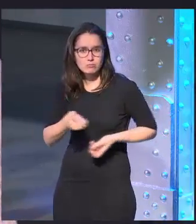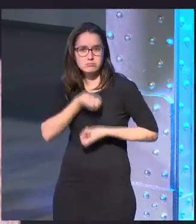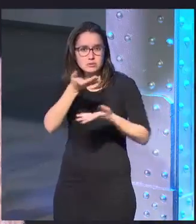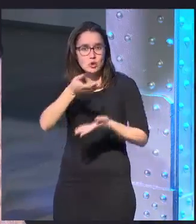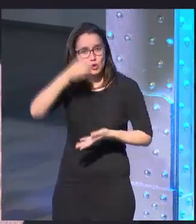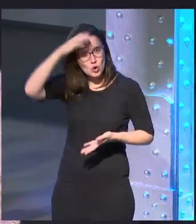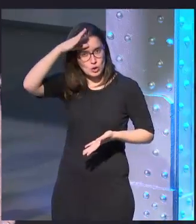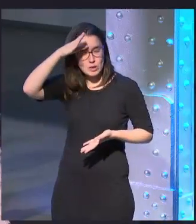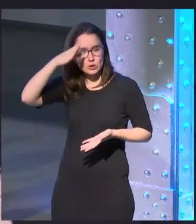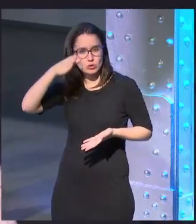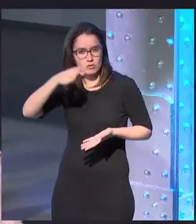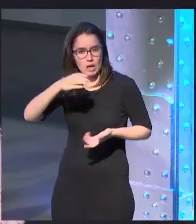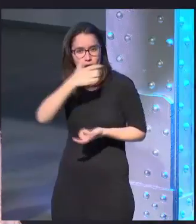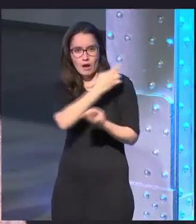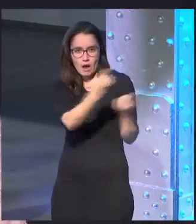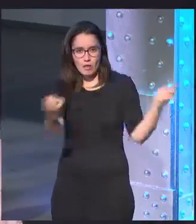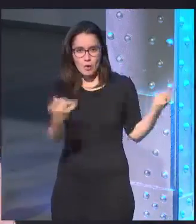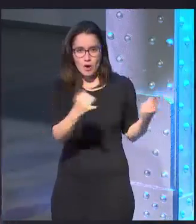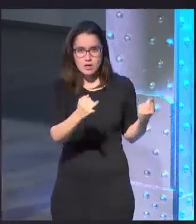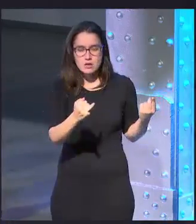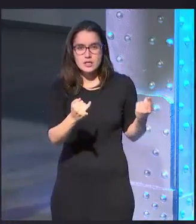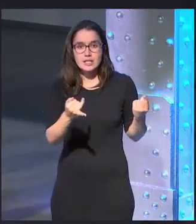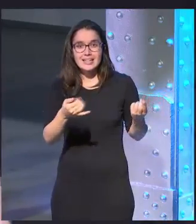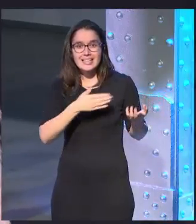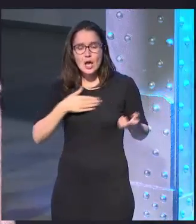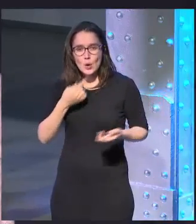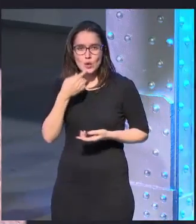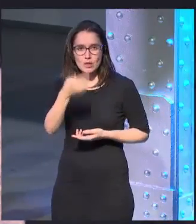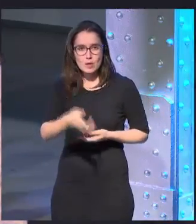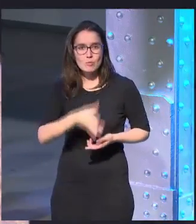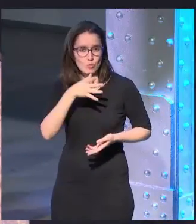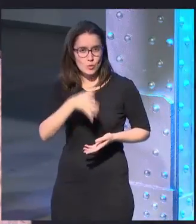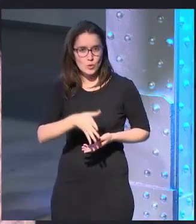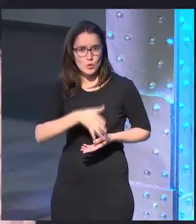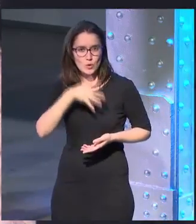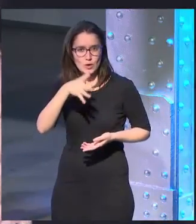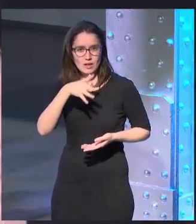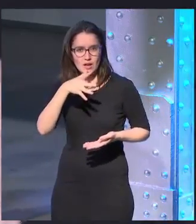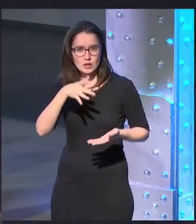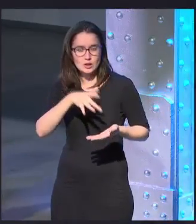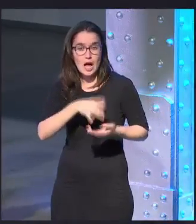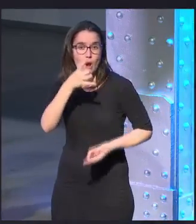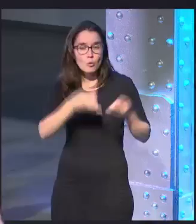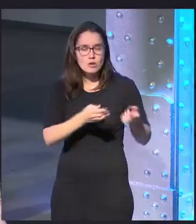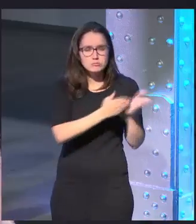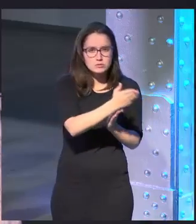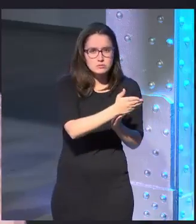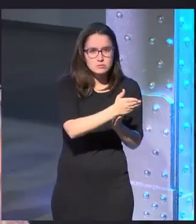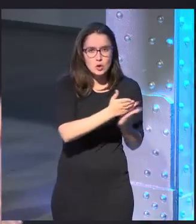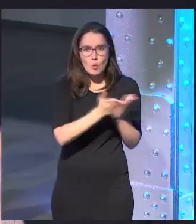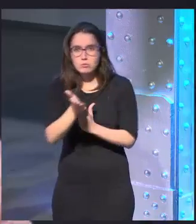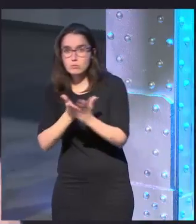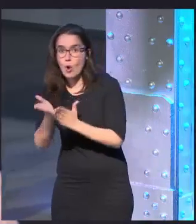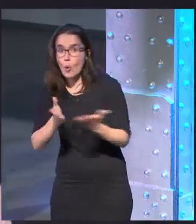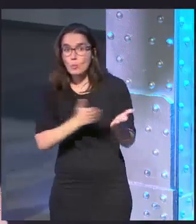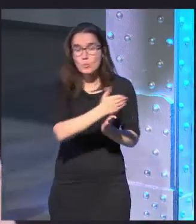los conocimientos que uno tiene, quiero también decir por qué efectivamente se toman determinadas decisiones y por qué, en